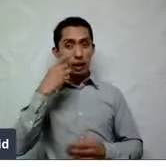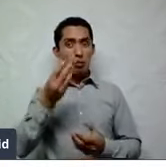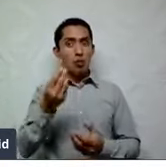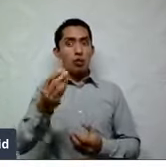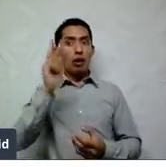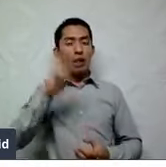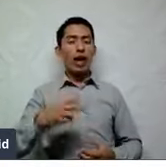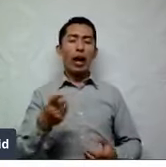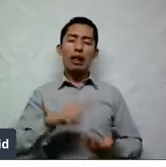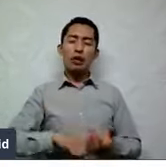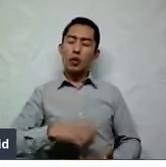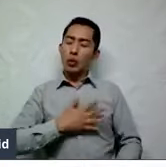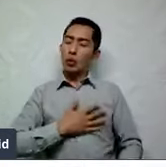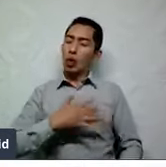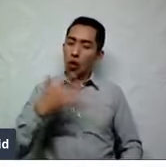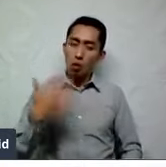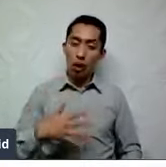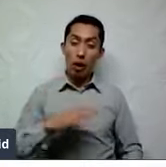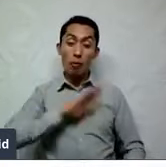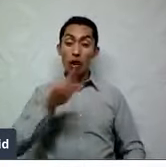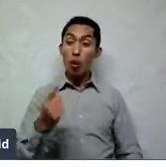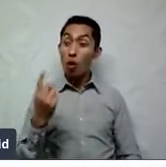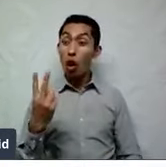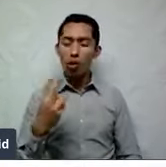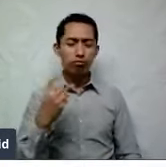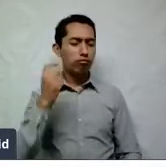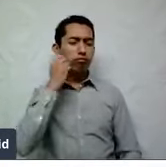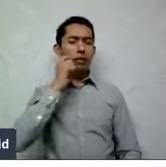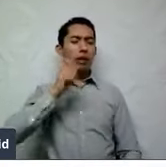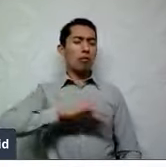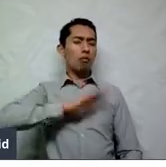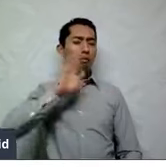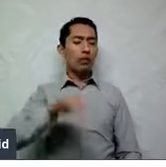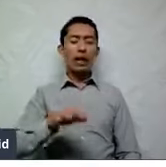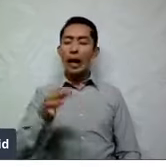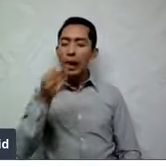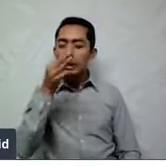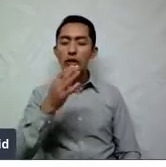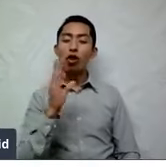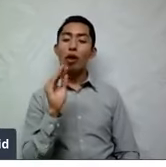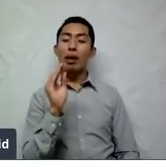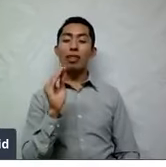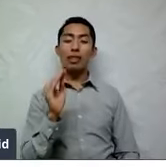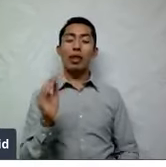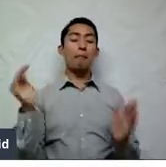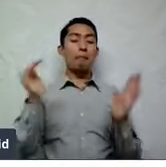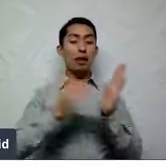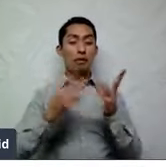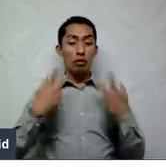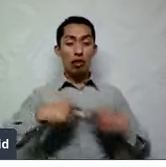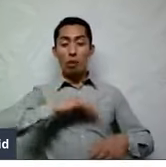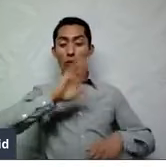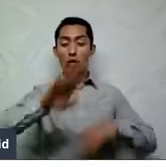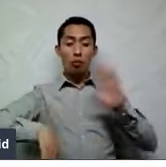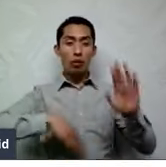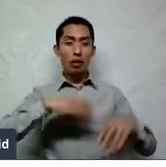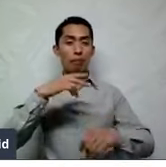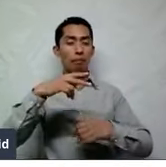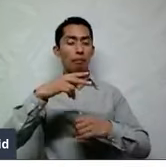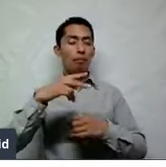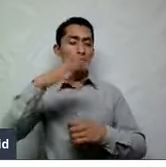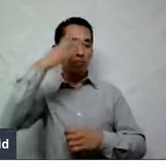dolorosa. Aunque fuera uno, aunque fueran dos, pero somos casi 90,000 fallecimientos en México. Y el tener ya